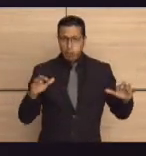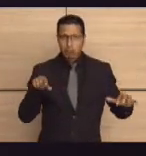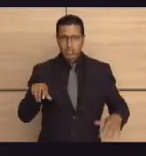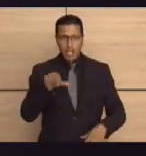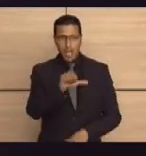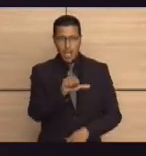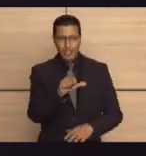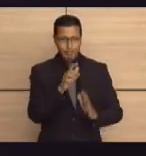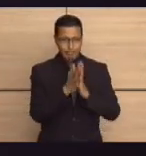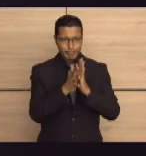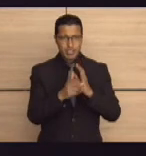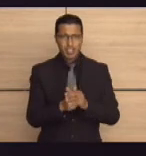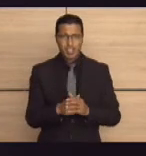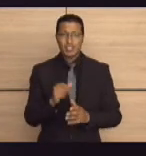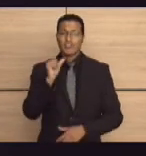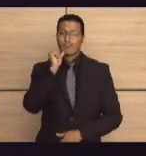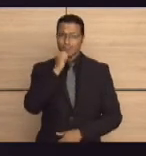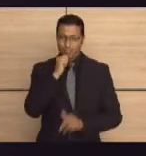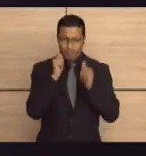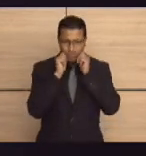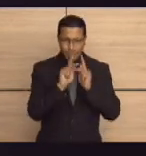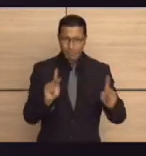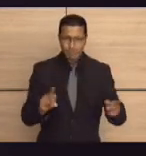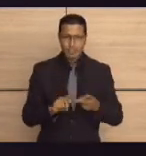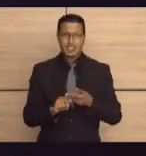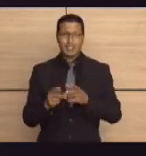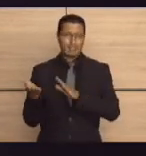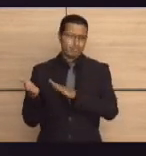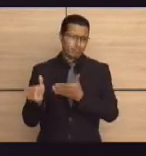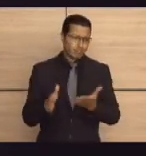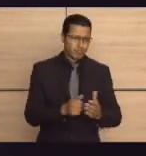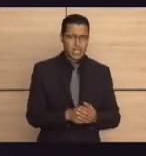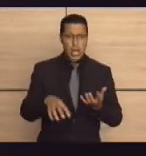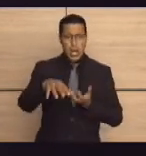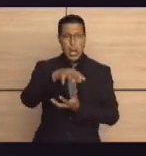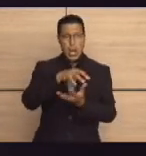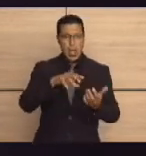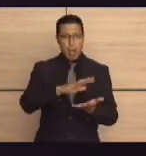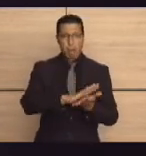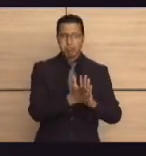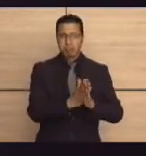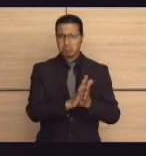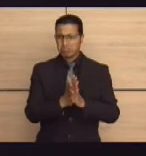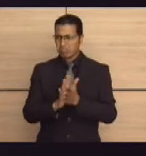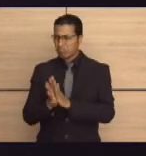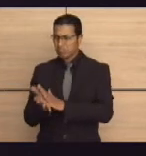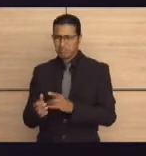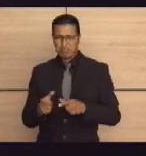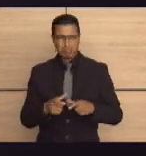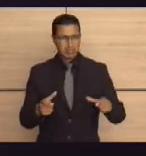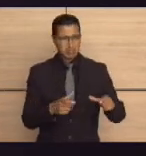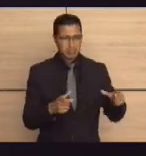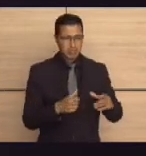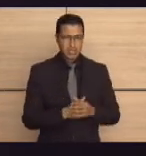gente está sufriendo, la gente está muriendo. Ecosistemas enteros están colapsando. Asistimos